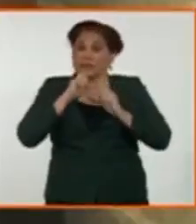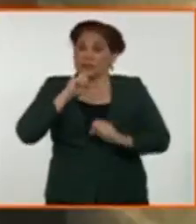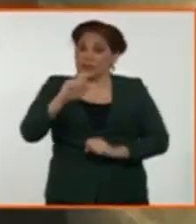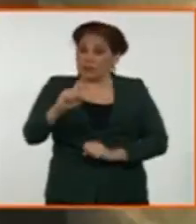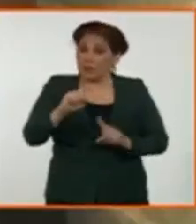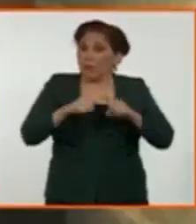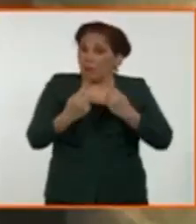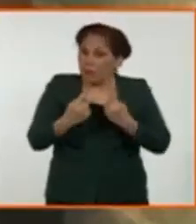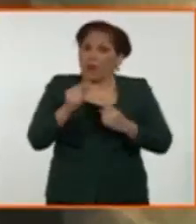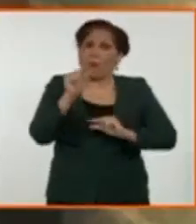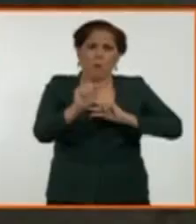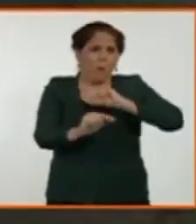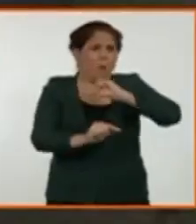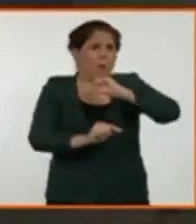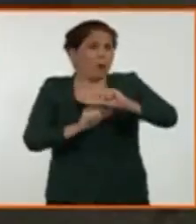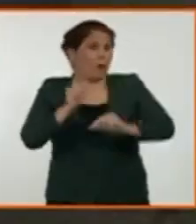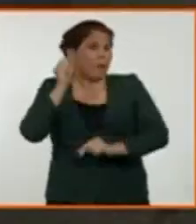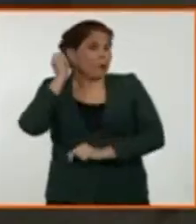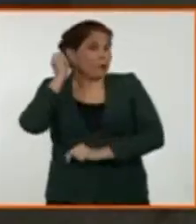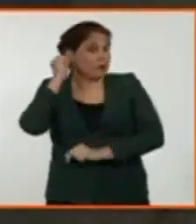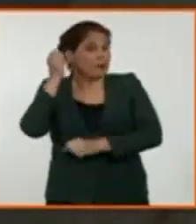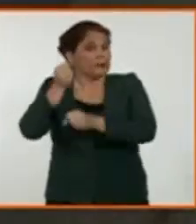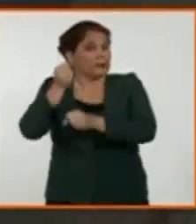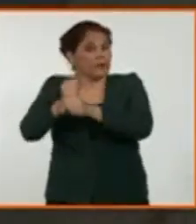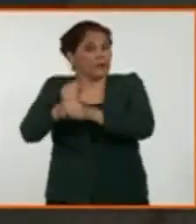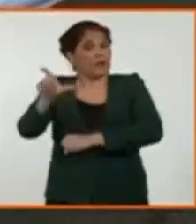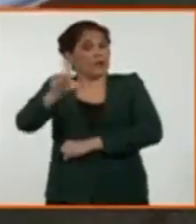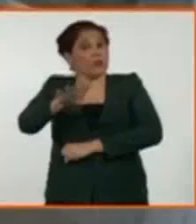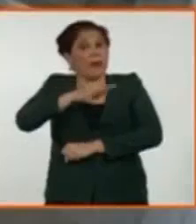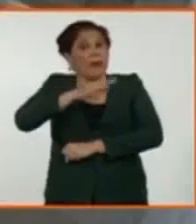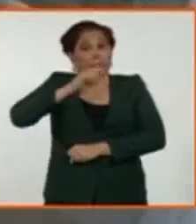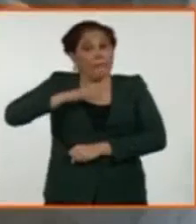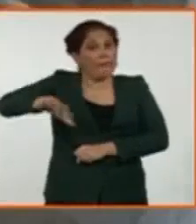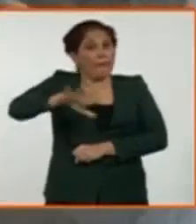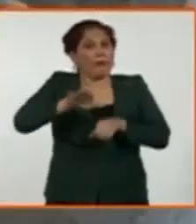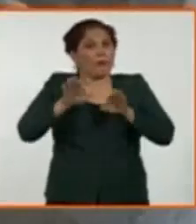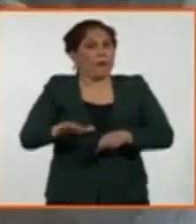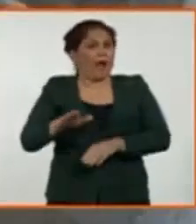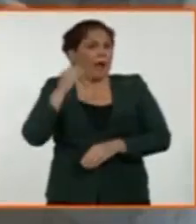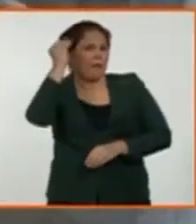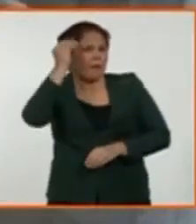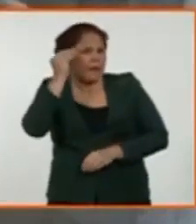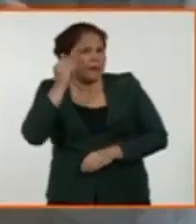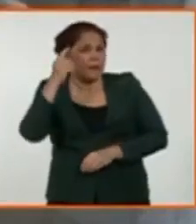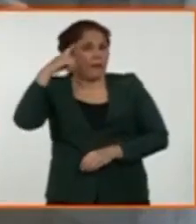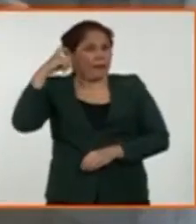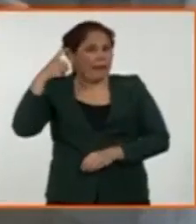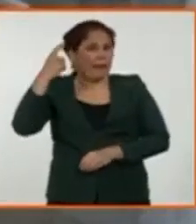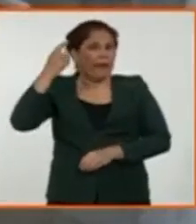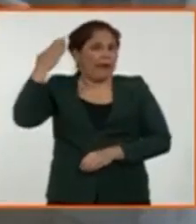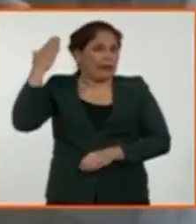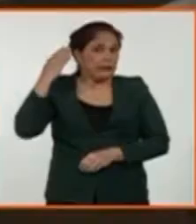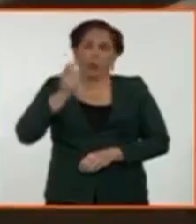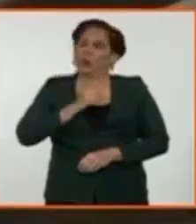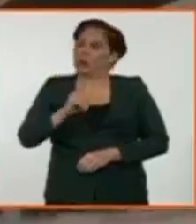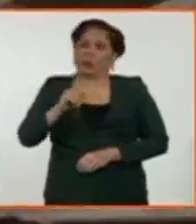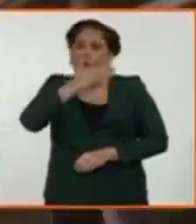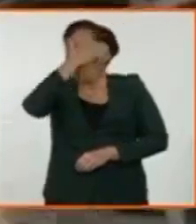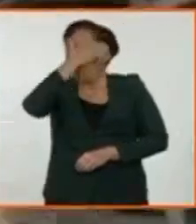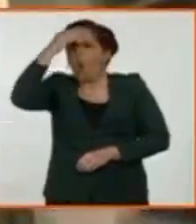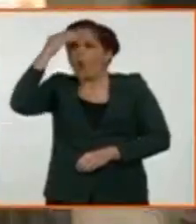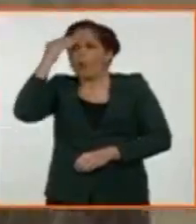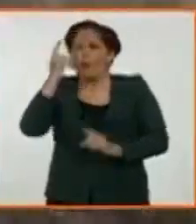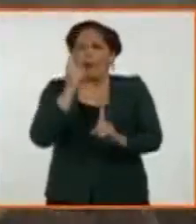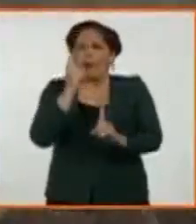letsie montan una de las dos trabajadoras sociales de la zona no se detiene a pensar en ello lo primero que hace es acercarse a su gente